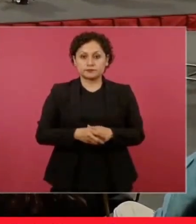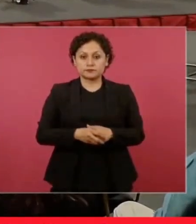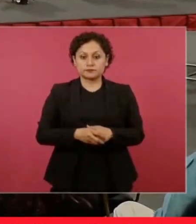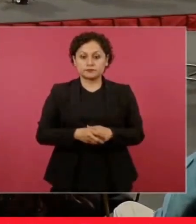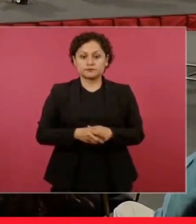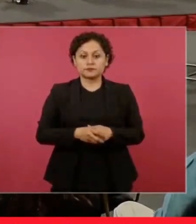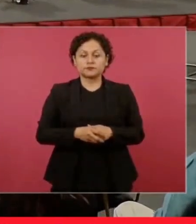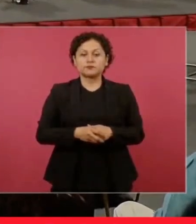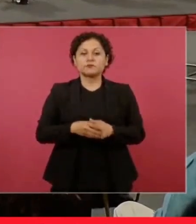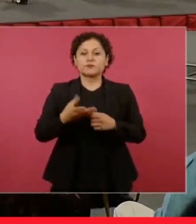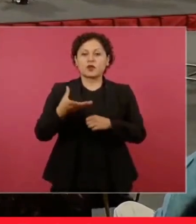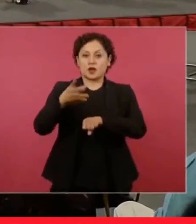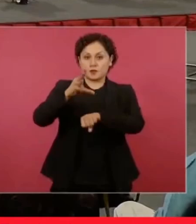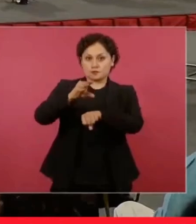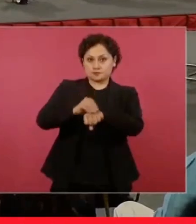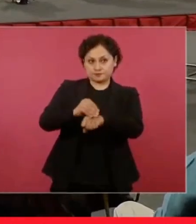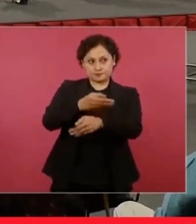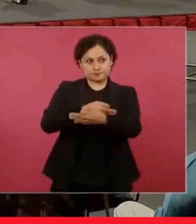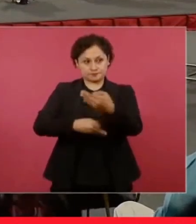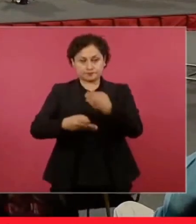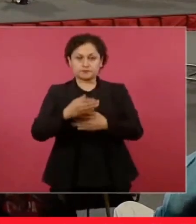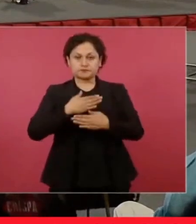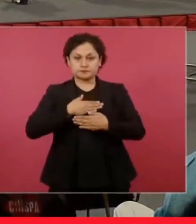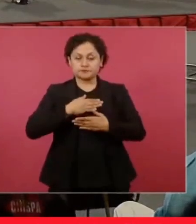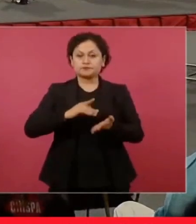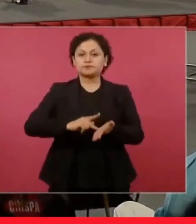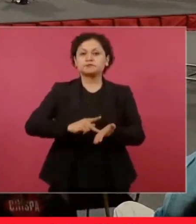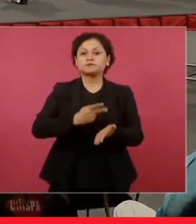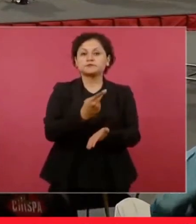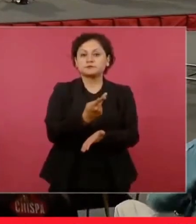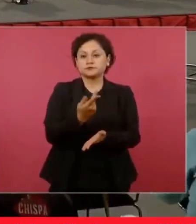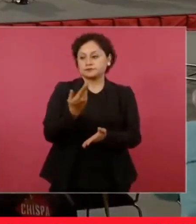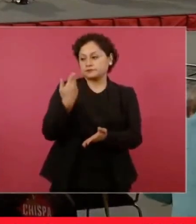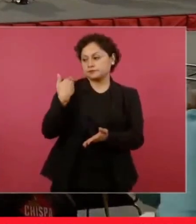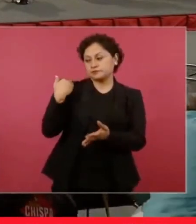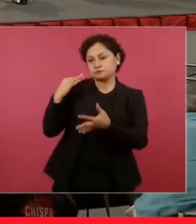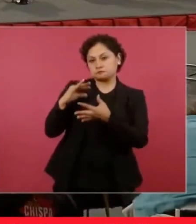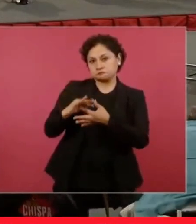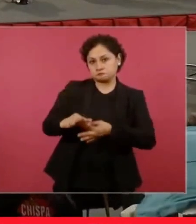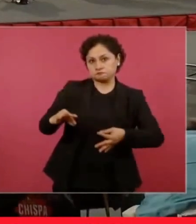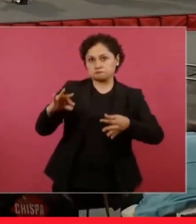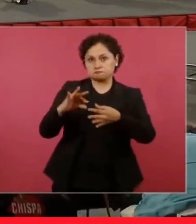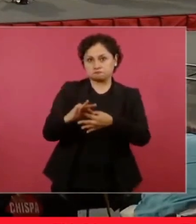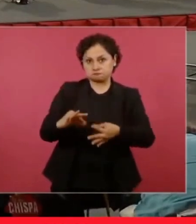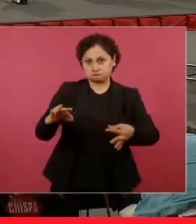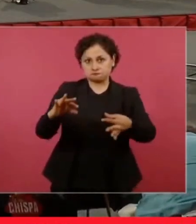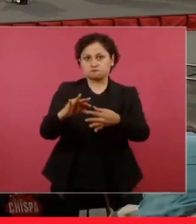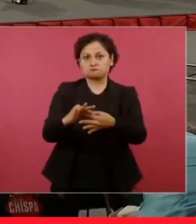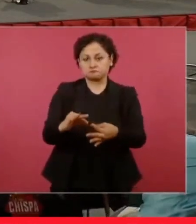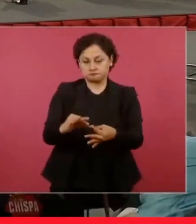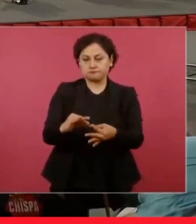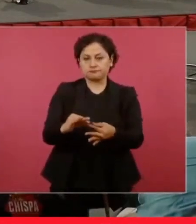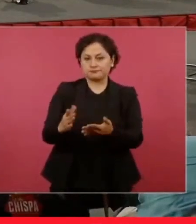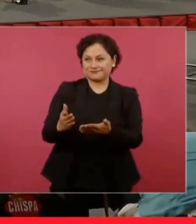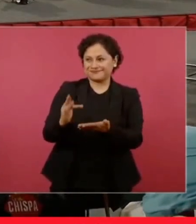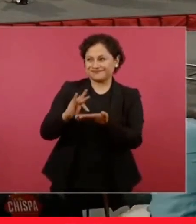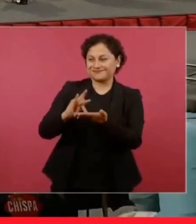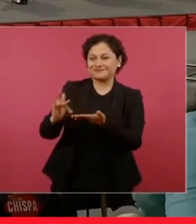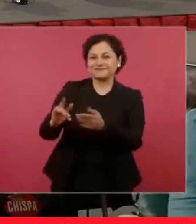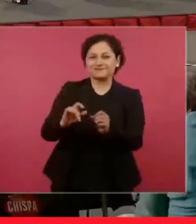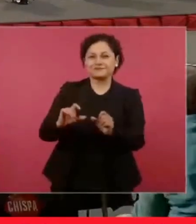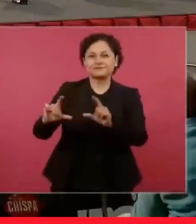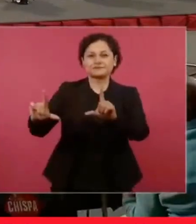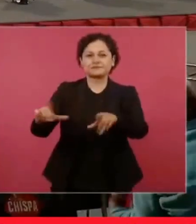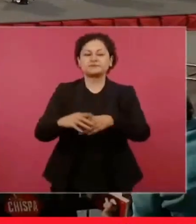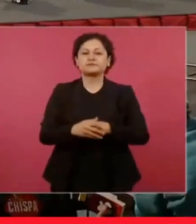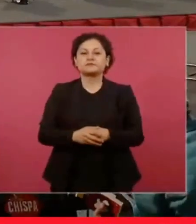Bien, con el permiso de todos ustedes nuevamente, como se ha mencionado, y si podemos, gracias, la